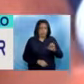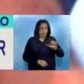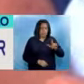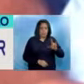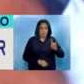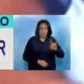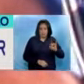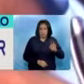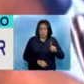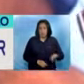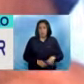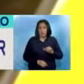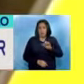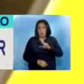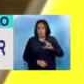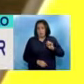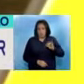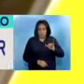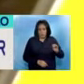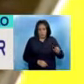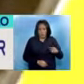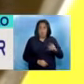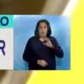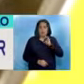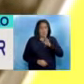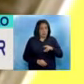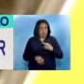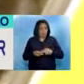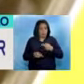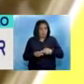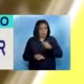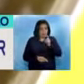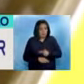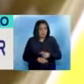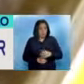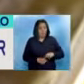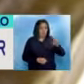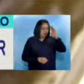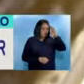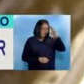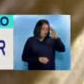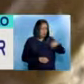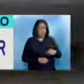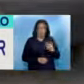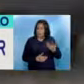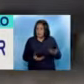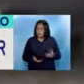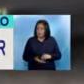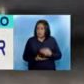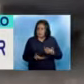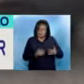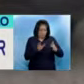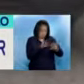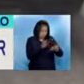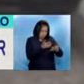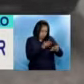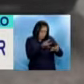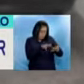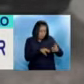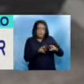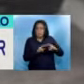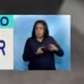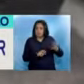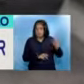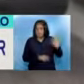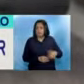Eleuterio Arroyo Sánchez. Al confirmar la identidad de la víctima, la policía verificó inmediatamente los antecedentes de este taxista de